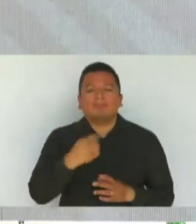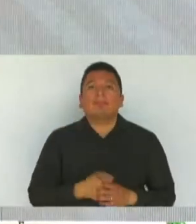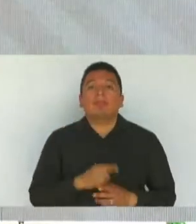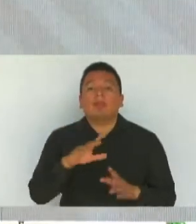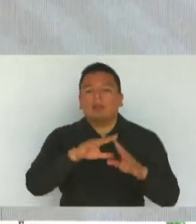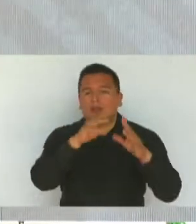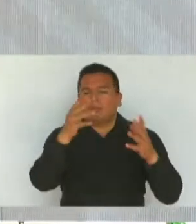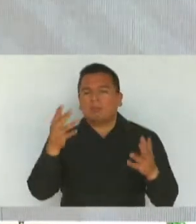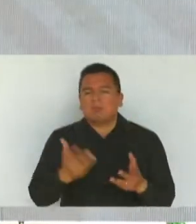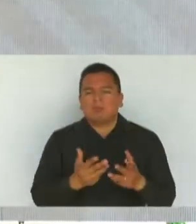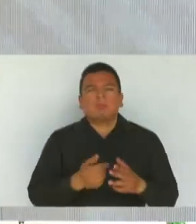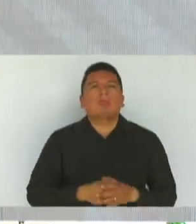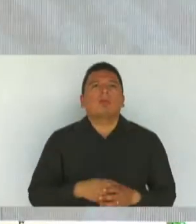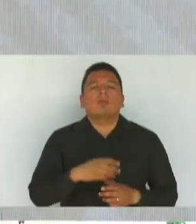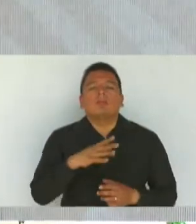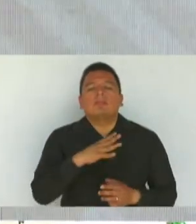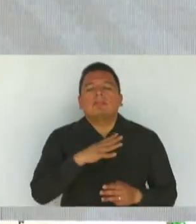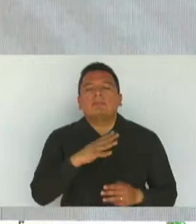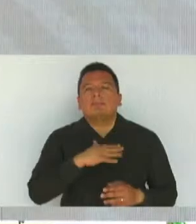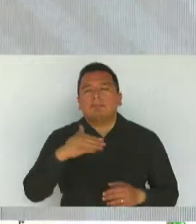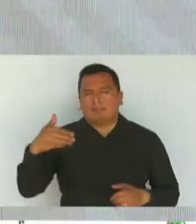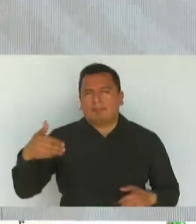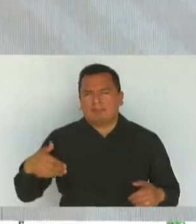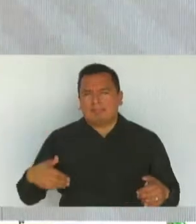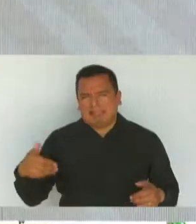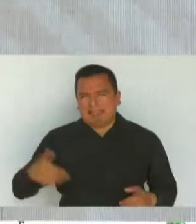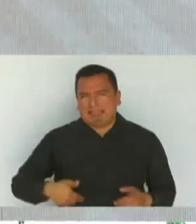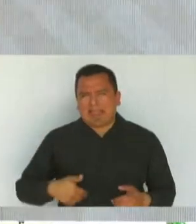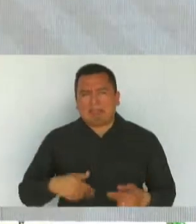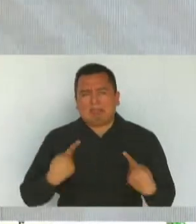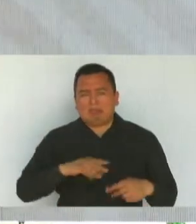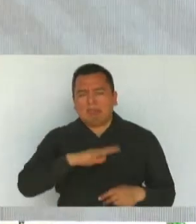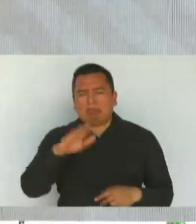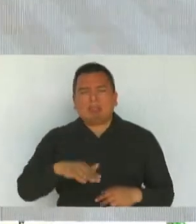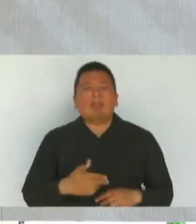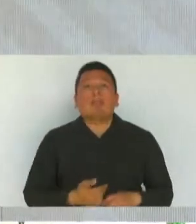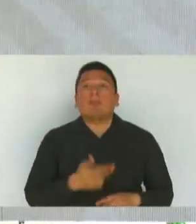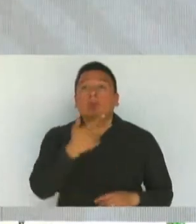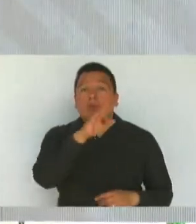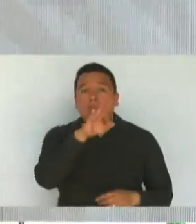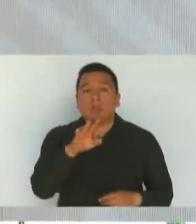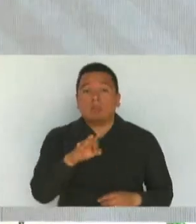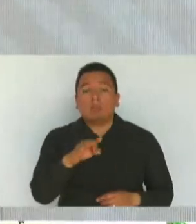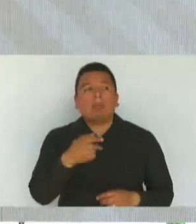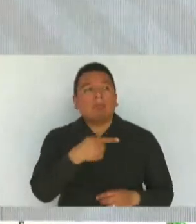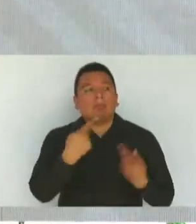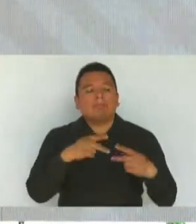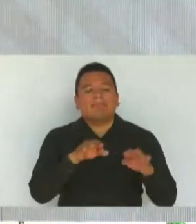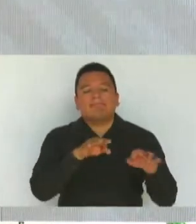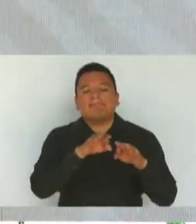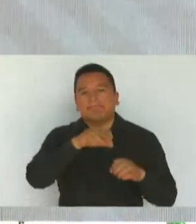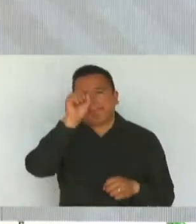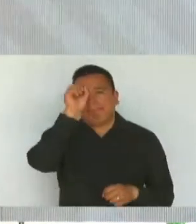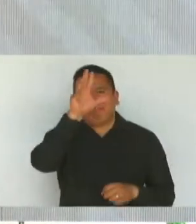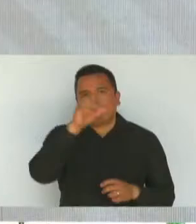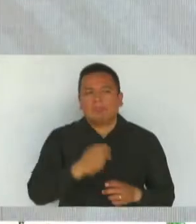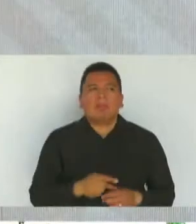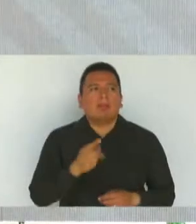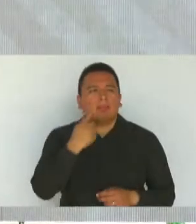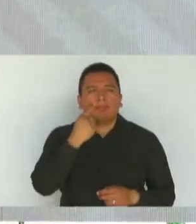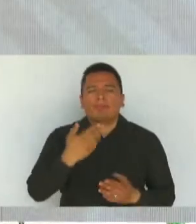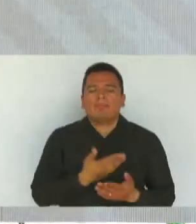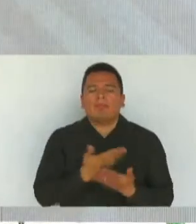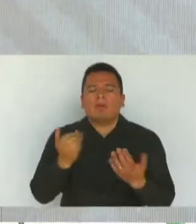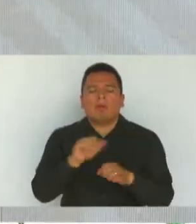accidentes mortales ocurren en minería. Y yo estoy seguro que la experiencia de la pandemia hoy nos tiene en una situación completamente diferente, que